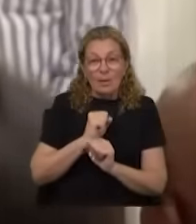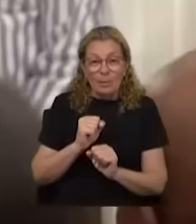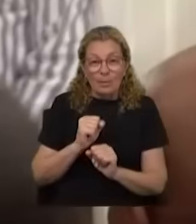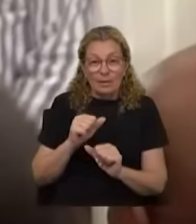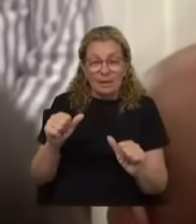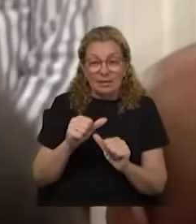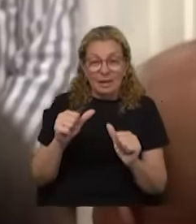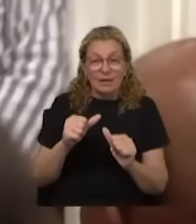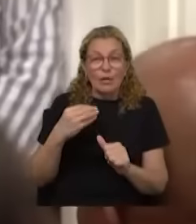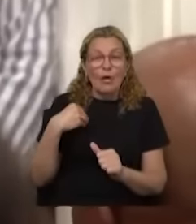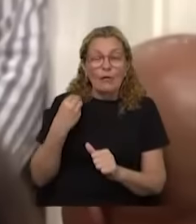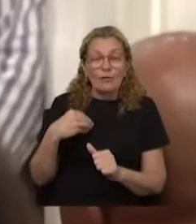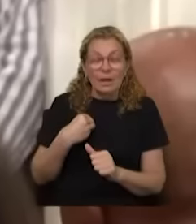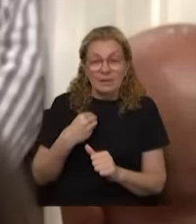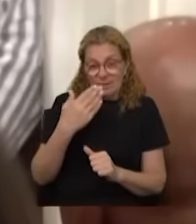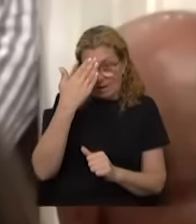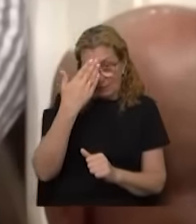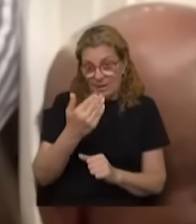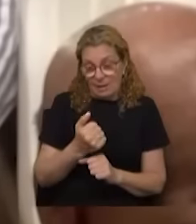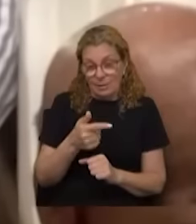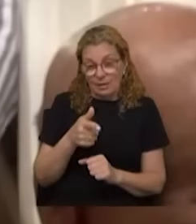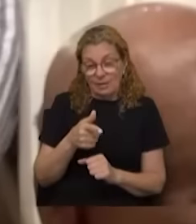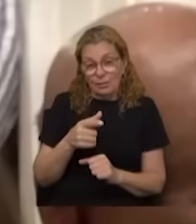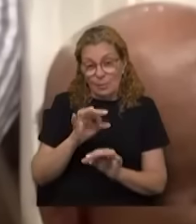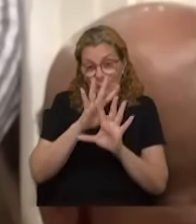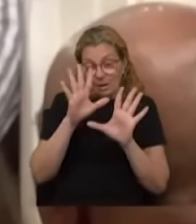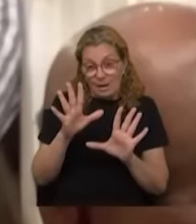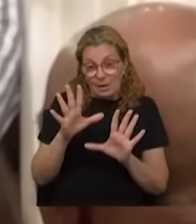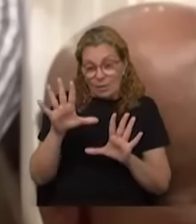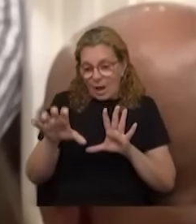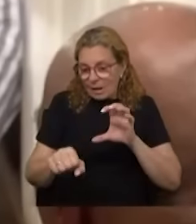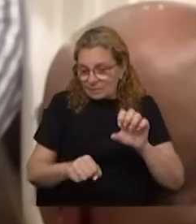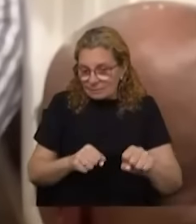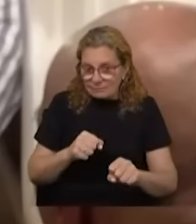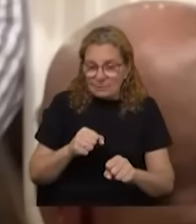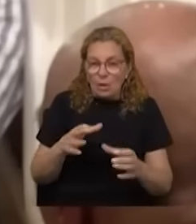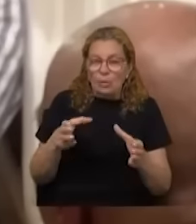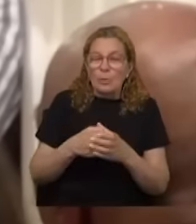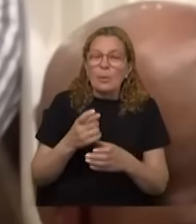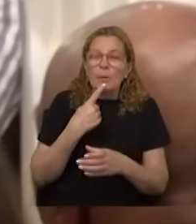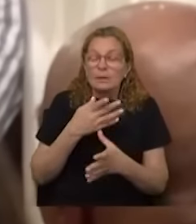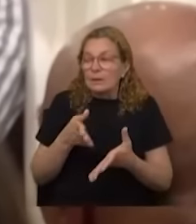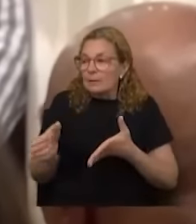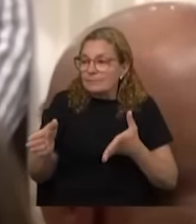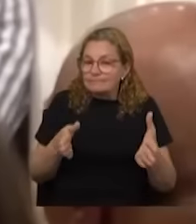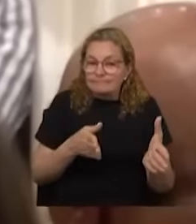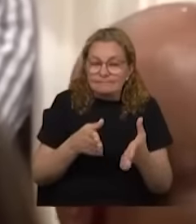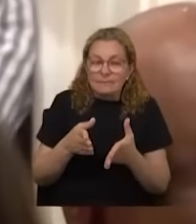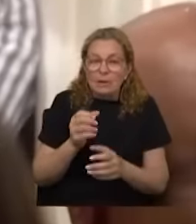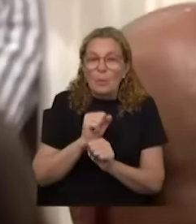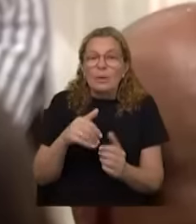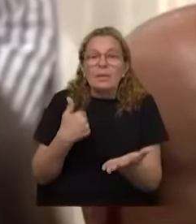generar confianza en el frente amplio esos son claros manotazos de abogad de un partido que no tiene rumbo y que no puede